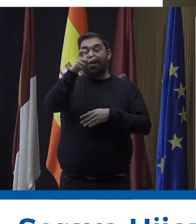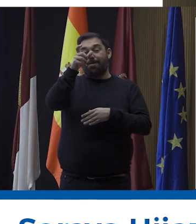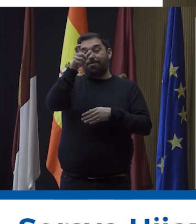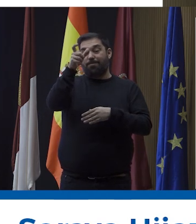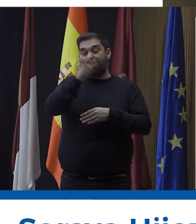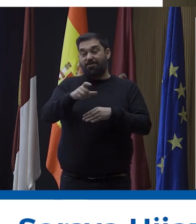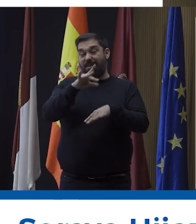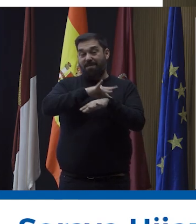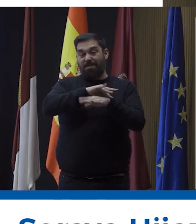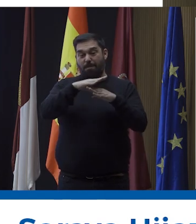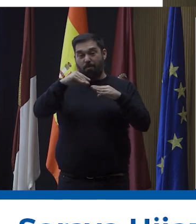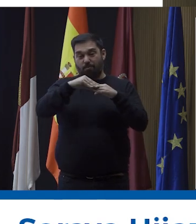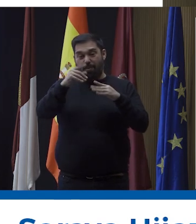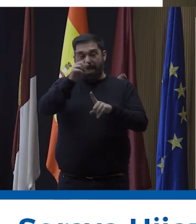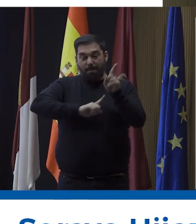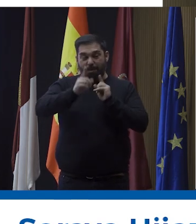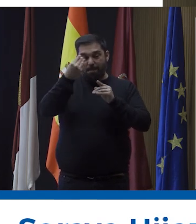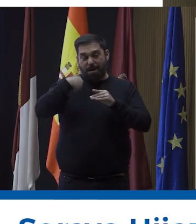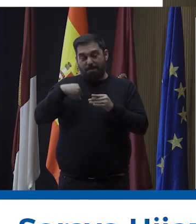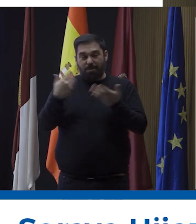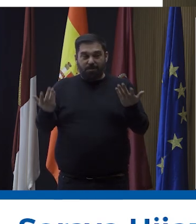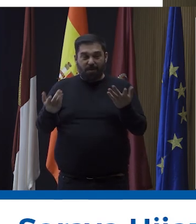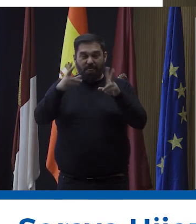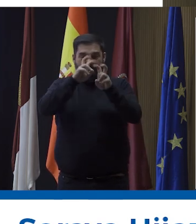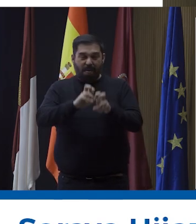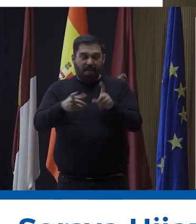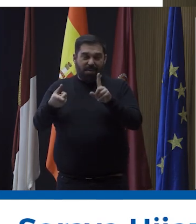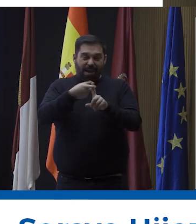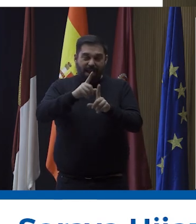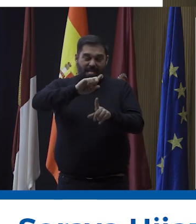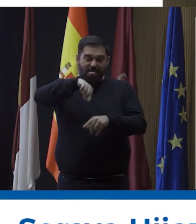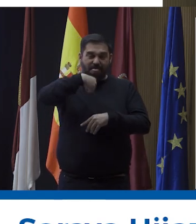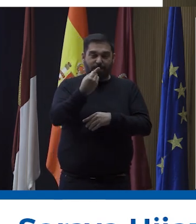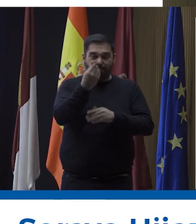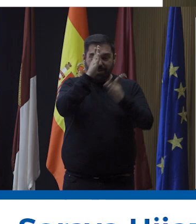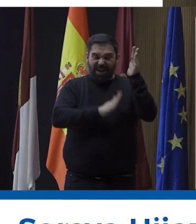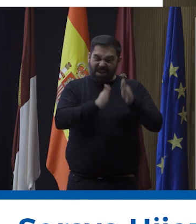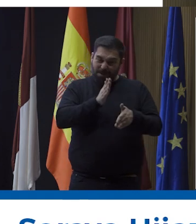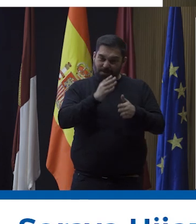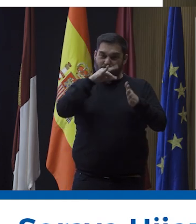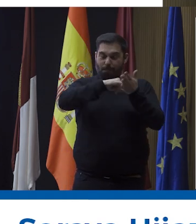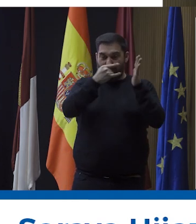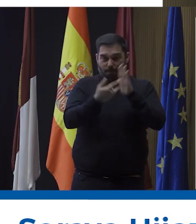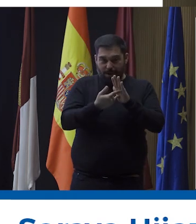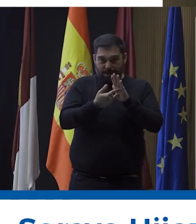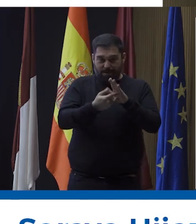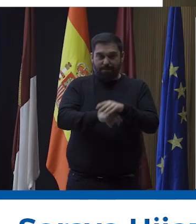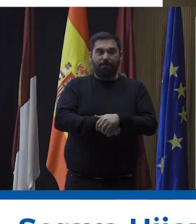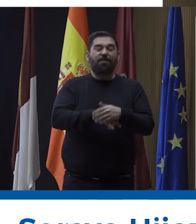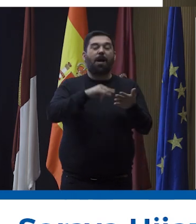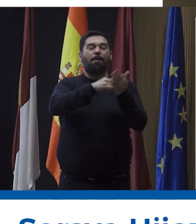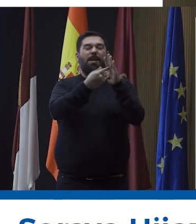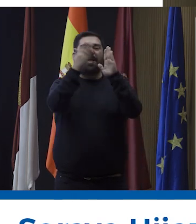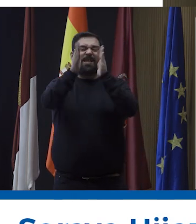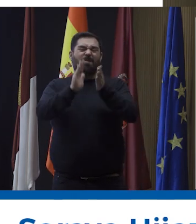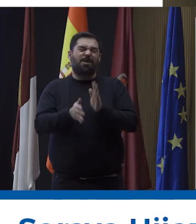estos problemas? Y ya en base a ese diagnóstico, pues ya se hace un plan de tratamiento. ¿Y qué es un plan de tratamiento?